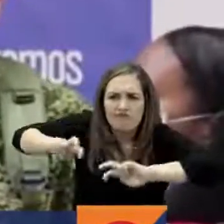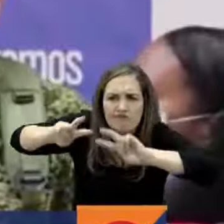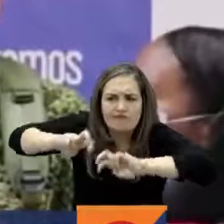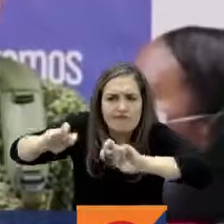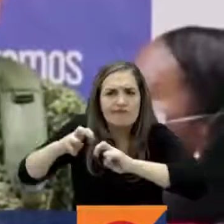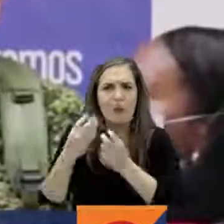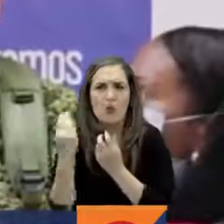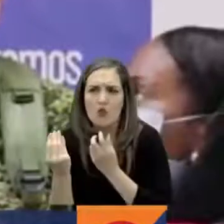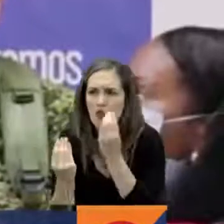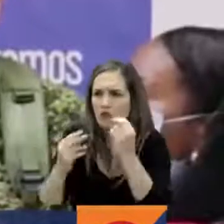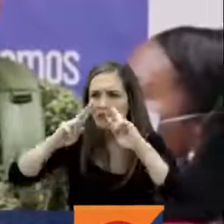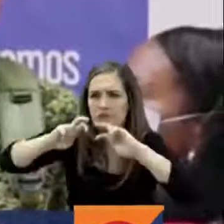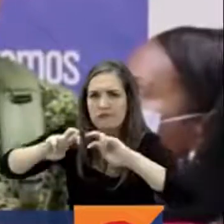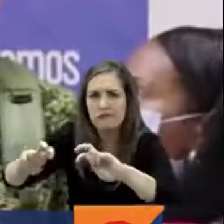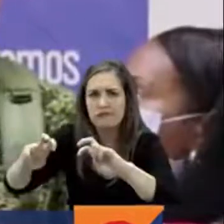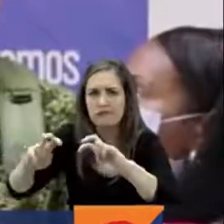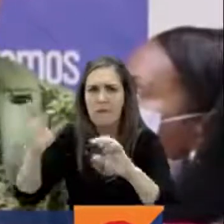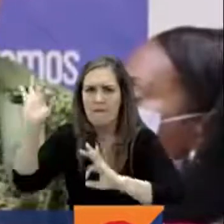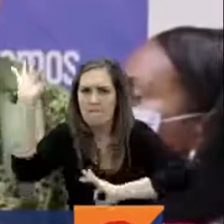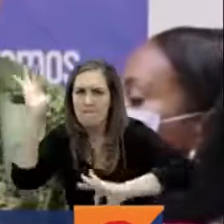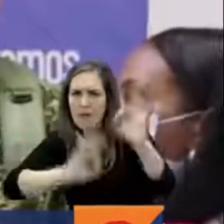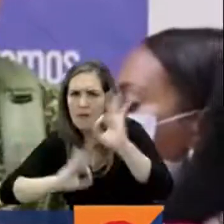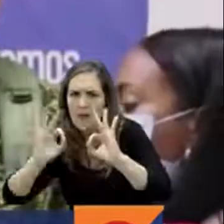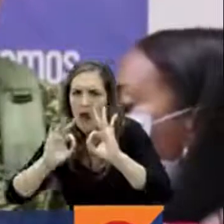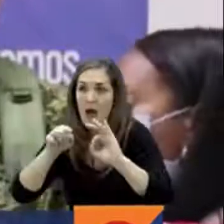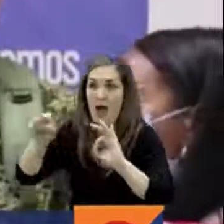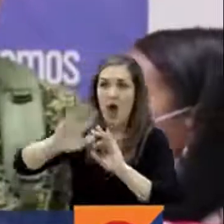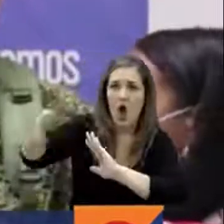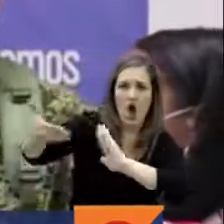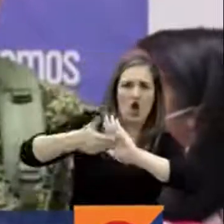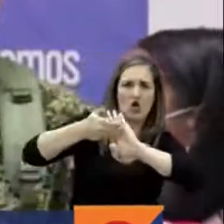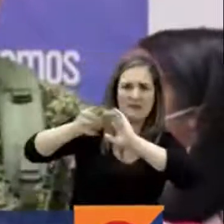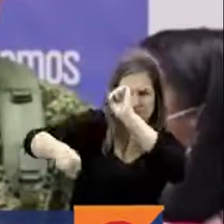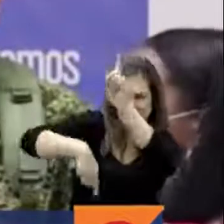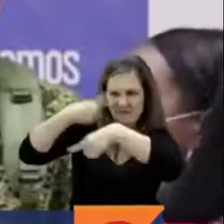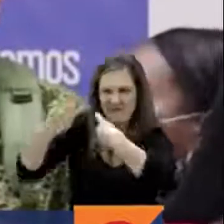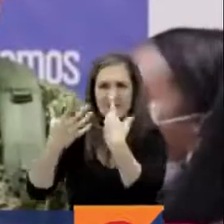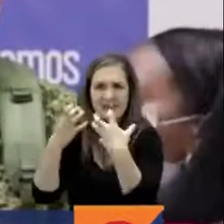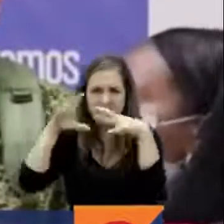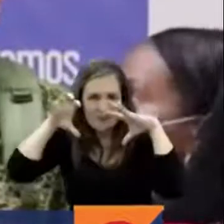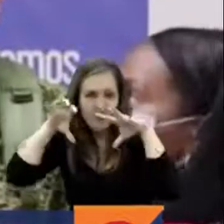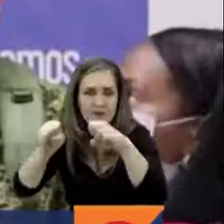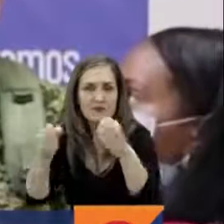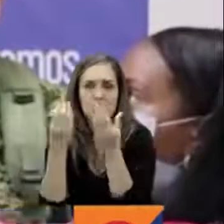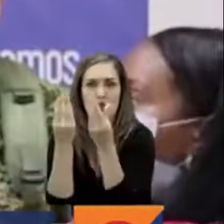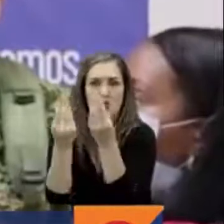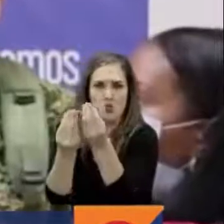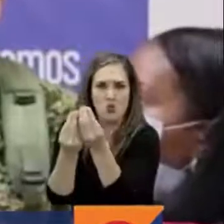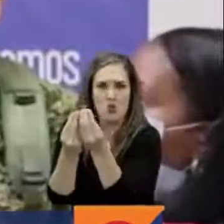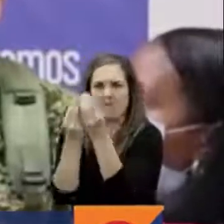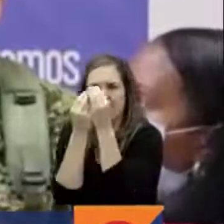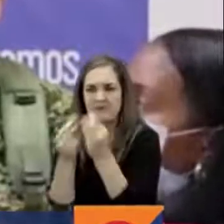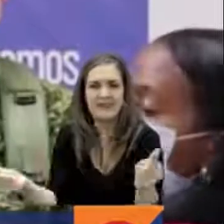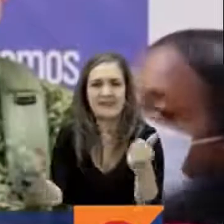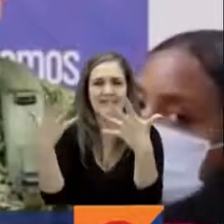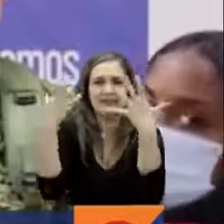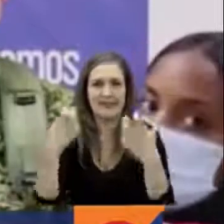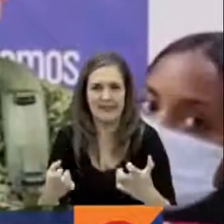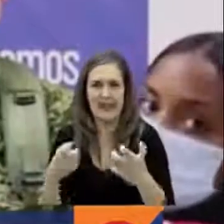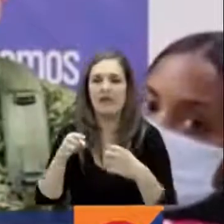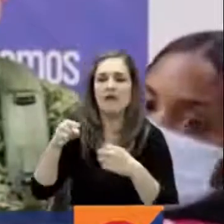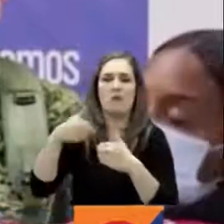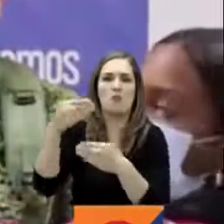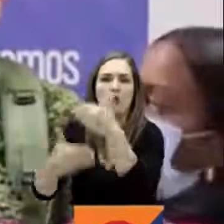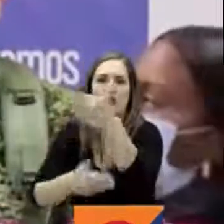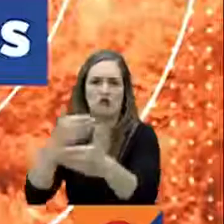mismas operaciones ofensivas con el fin de ubicar esta estructura y así ponerla a buen recaudo